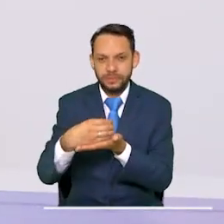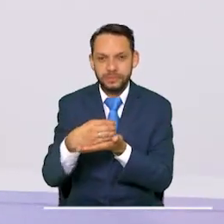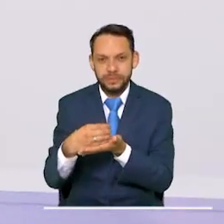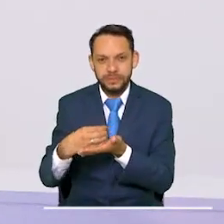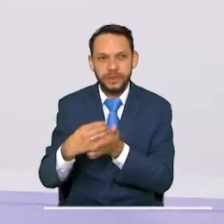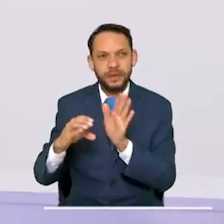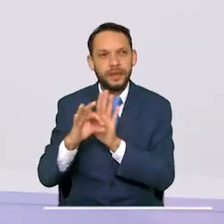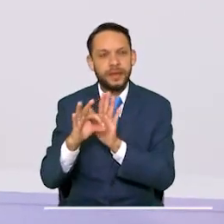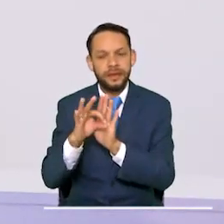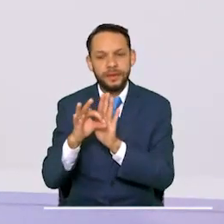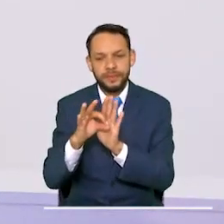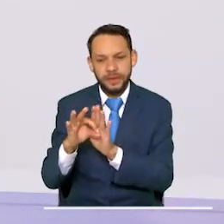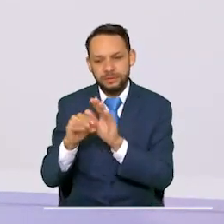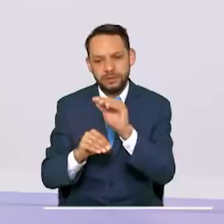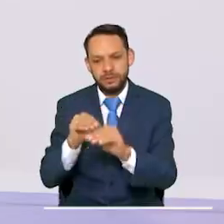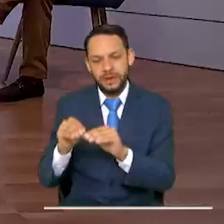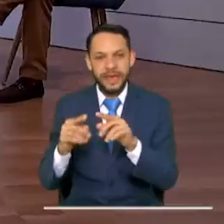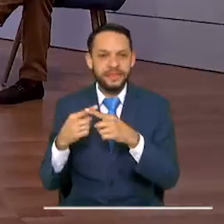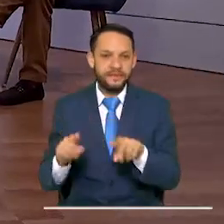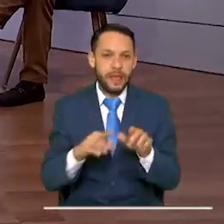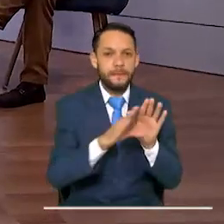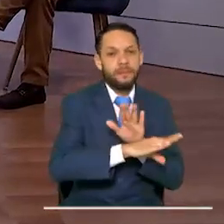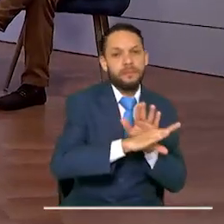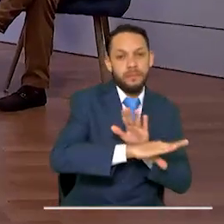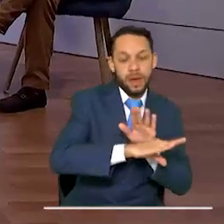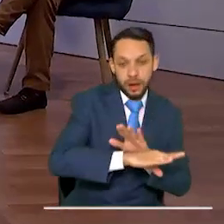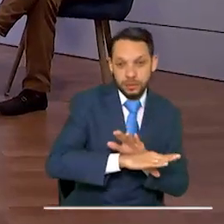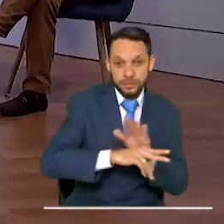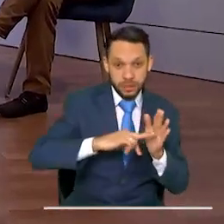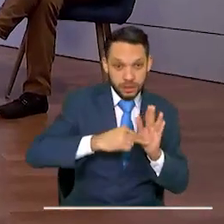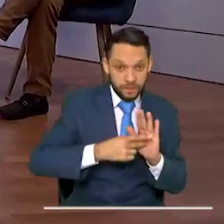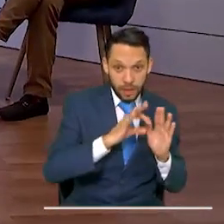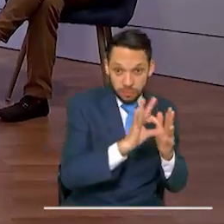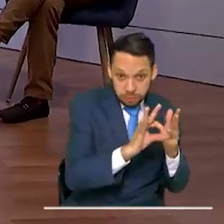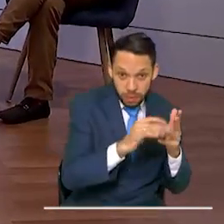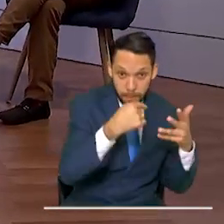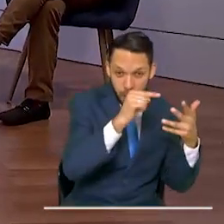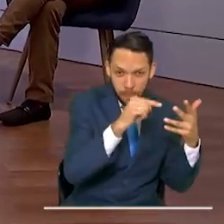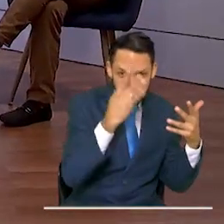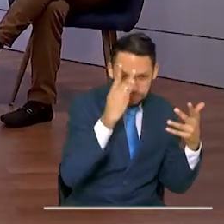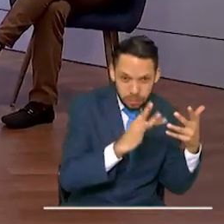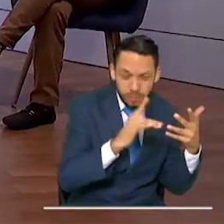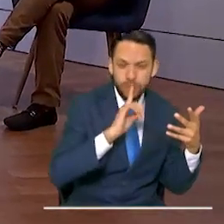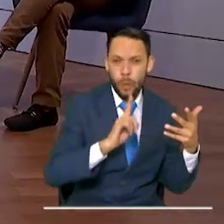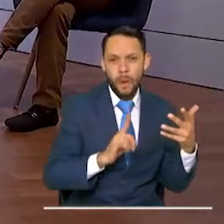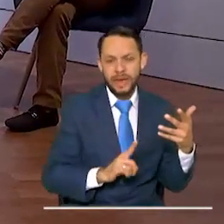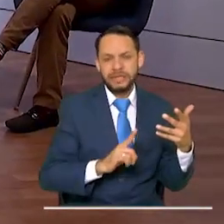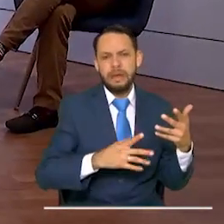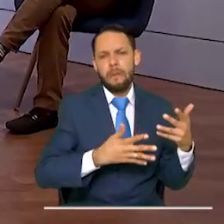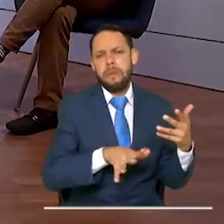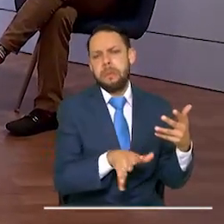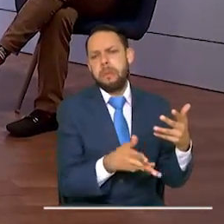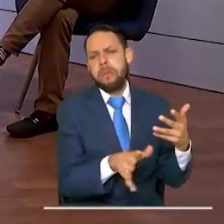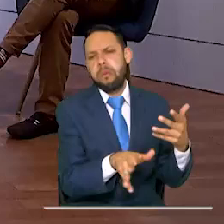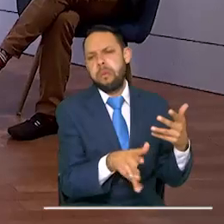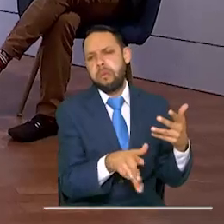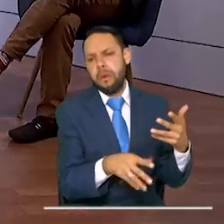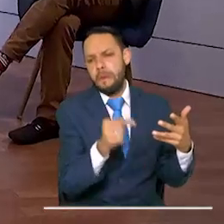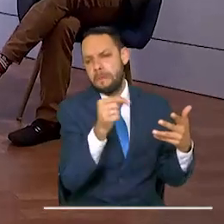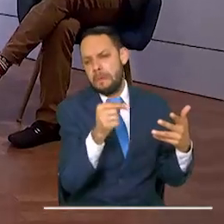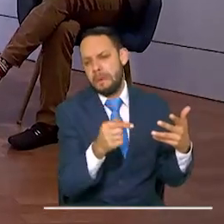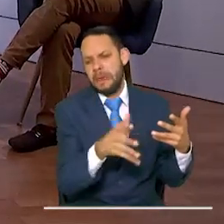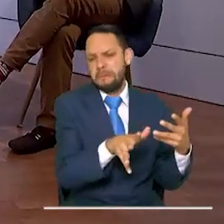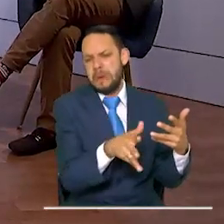producto de cannabis, ¿cierto? Claro, sí. Un cannabis barato no es un cannabis de buena calidad, es un cannabis que no se